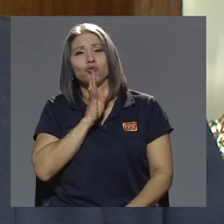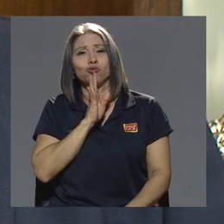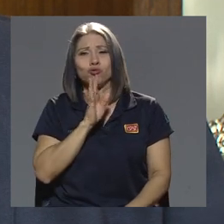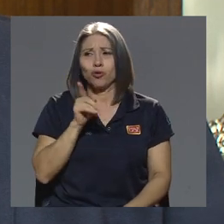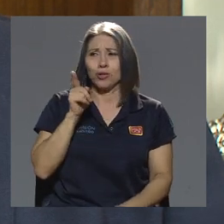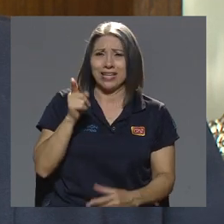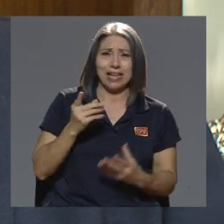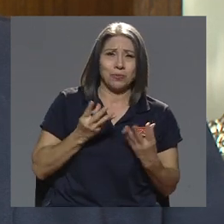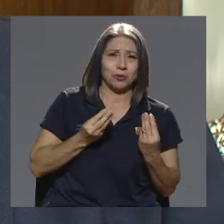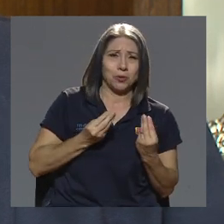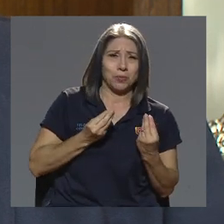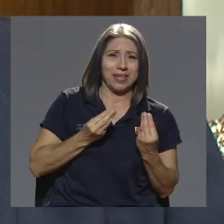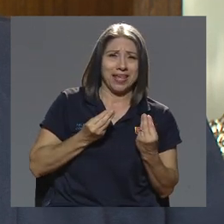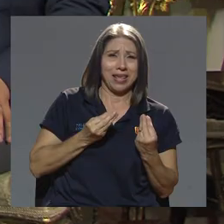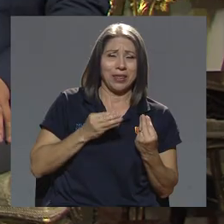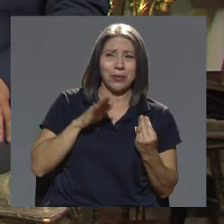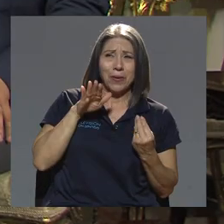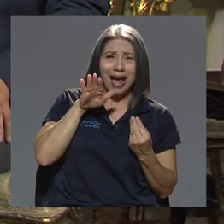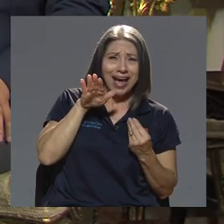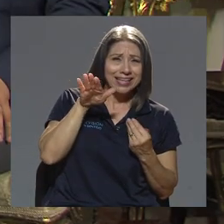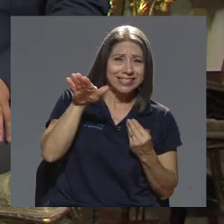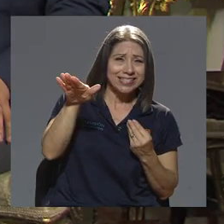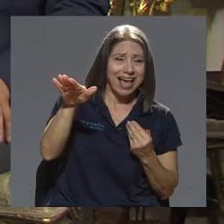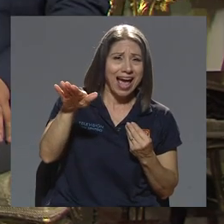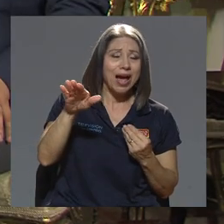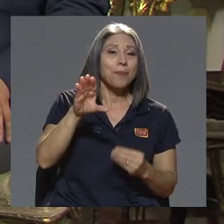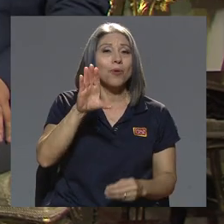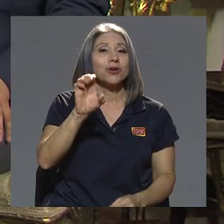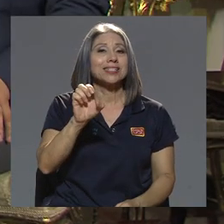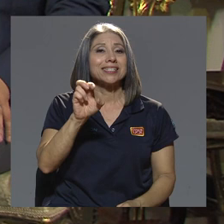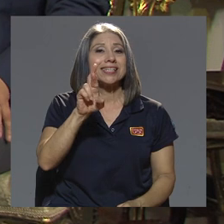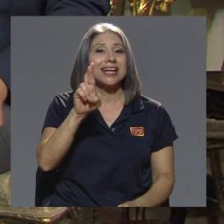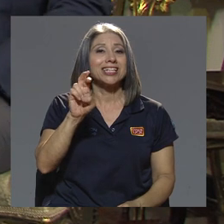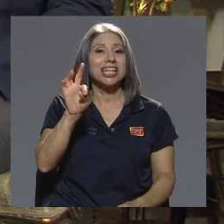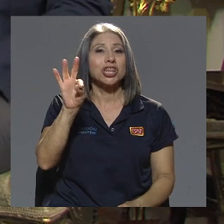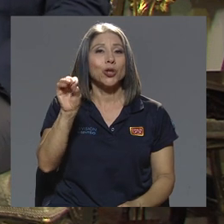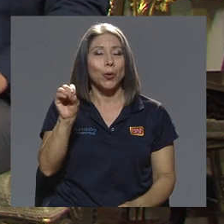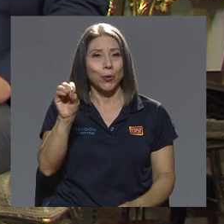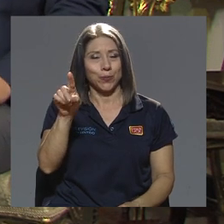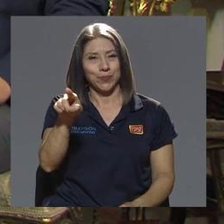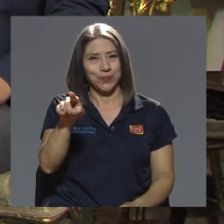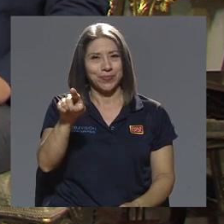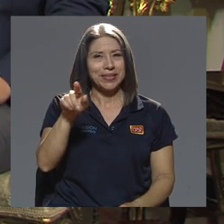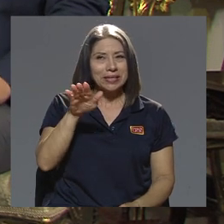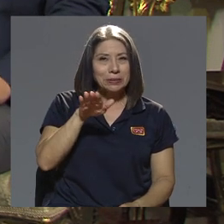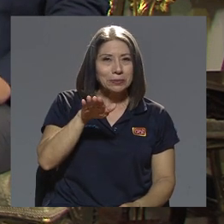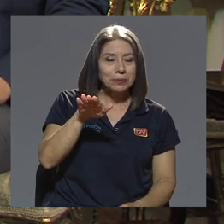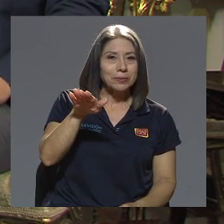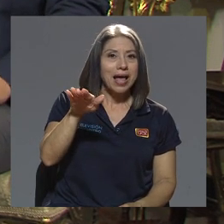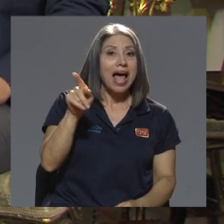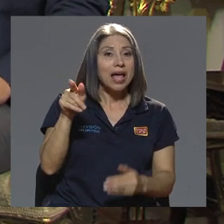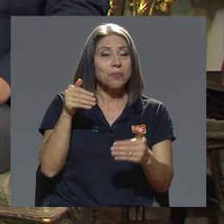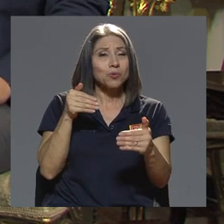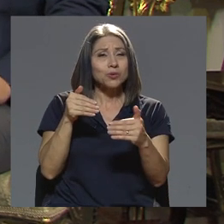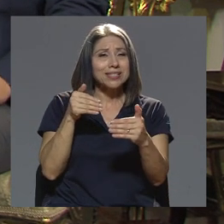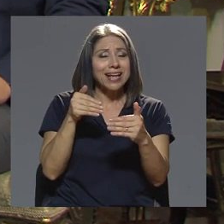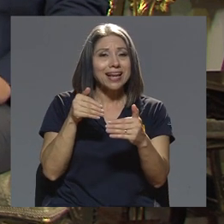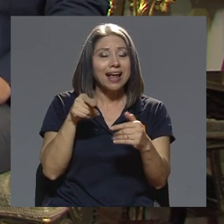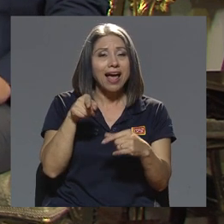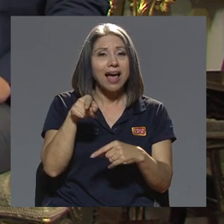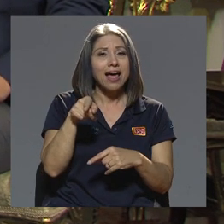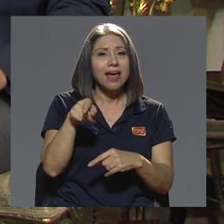Cerrillos, casualmente. Sí, claro, en el Cerrito. En el Cerrito, ahí muy cerca de esta zona que